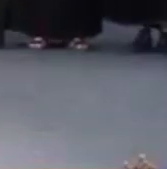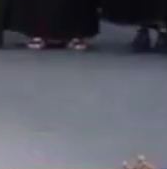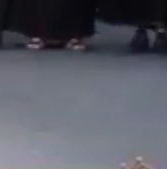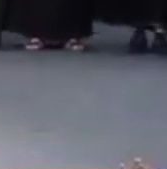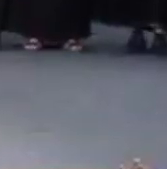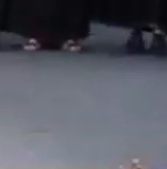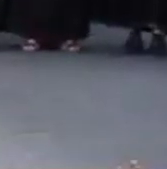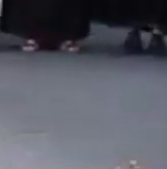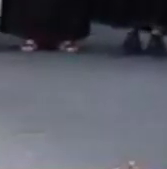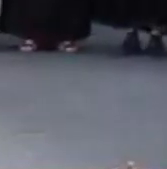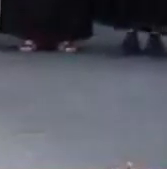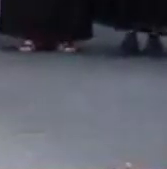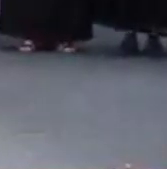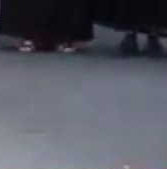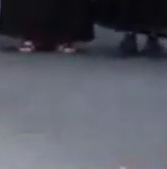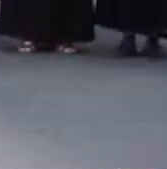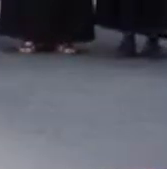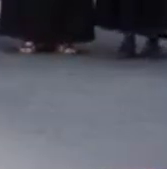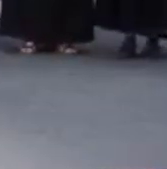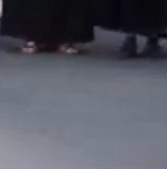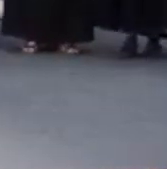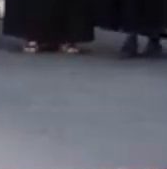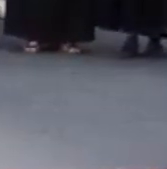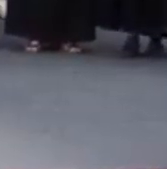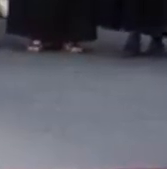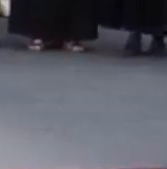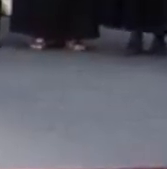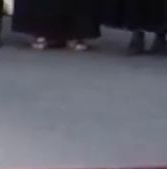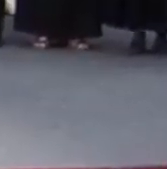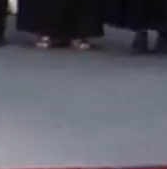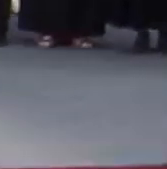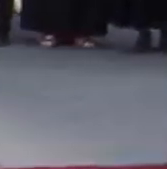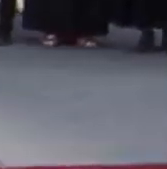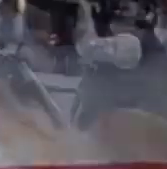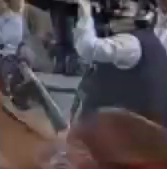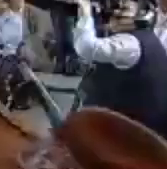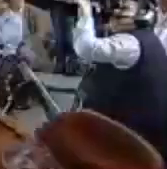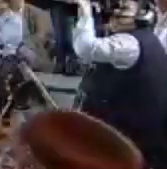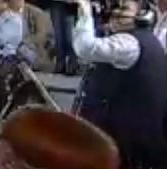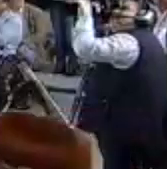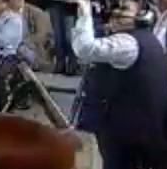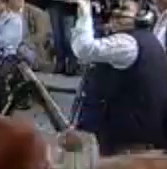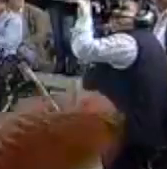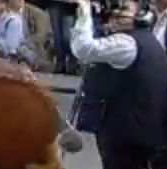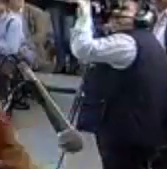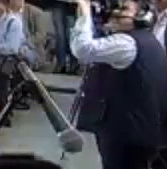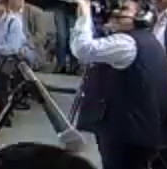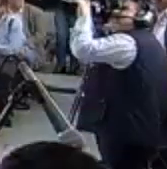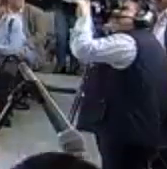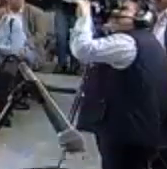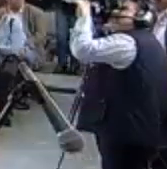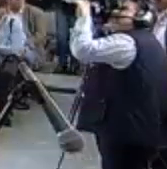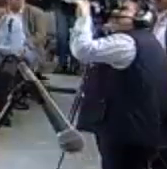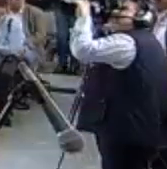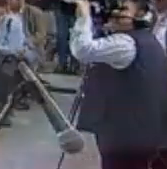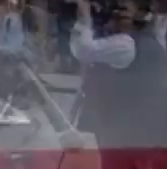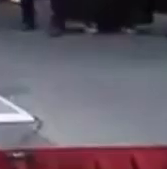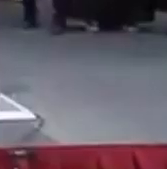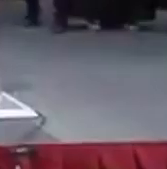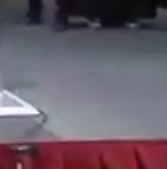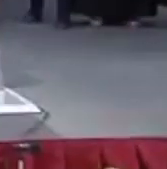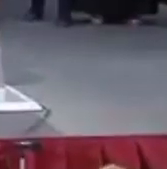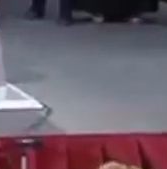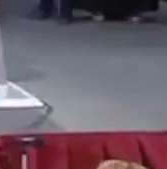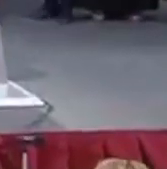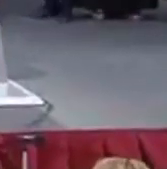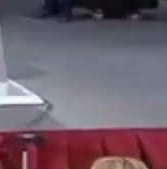Ahora sí, de esta manera concluye este festejo. La Presidencia de la República agradece a ustedes su amable asistencia, felicitando a